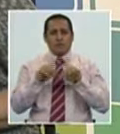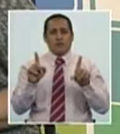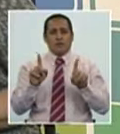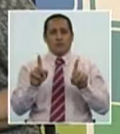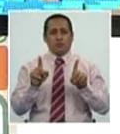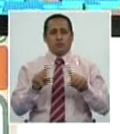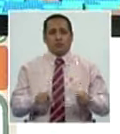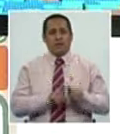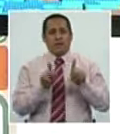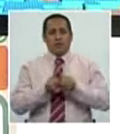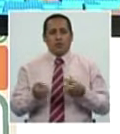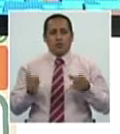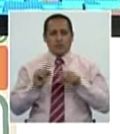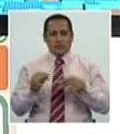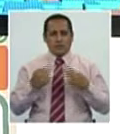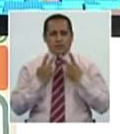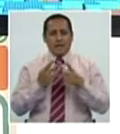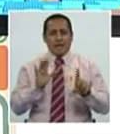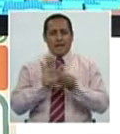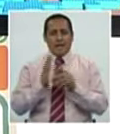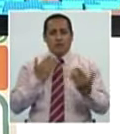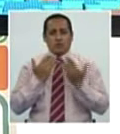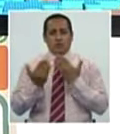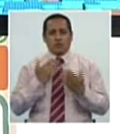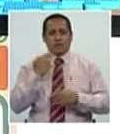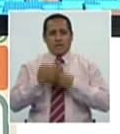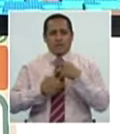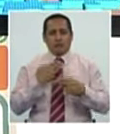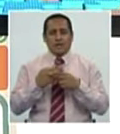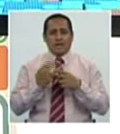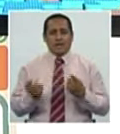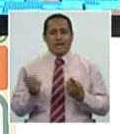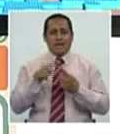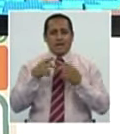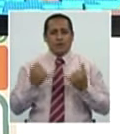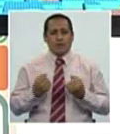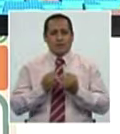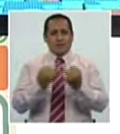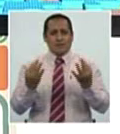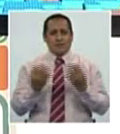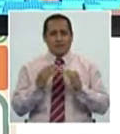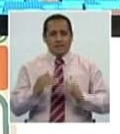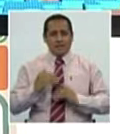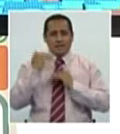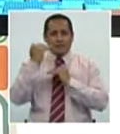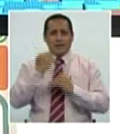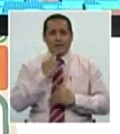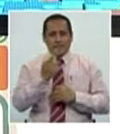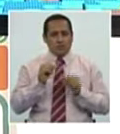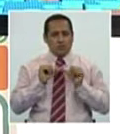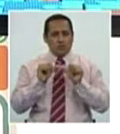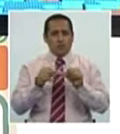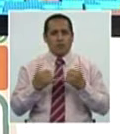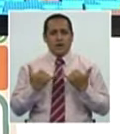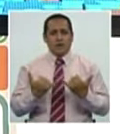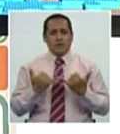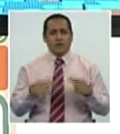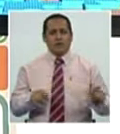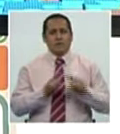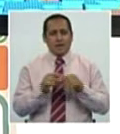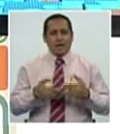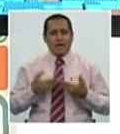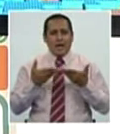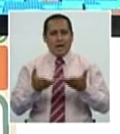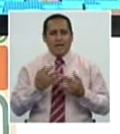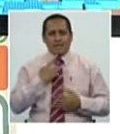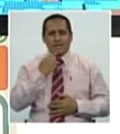Claro, pero cuando existía la Ley de Modernización Nacional, que todavía, de la Seguridad Social, que está vigente,